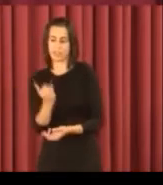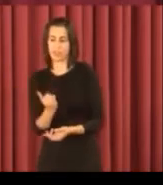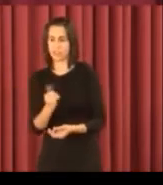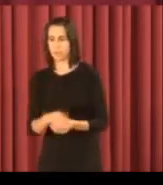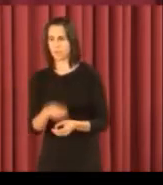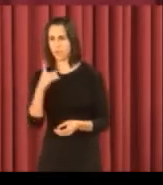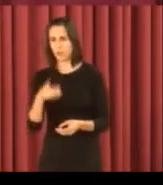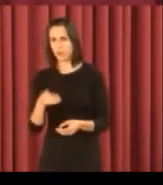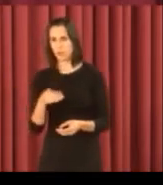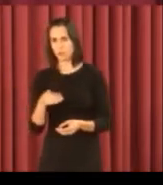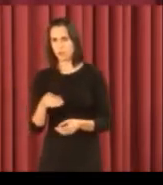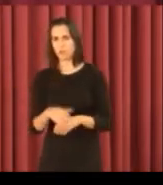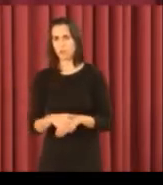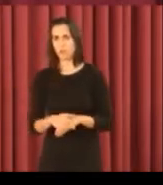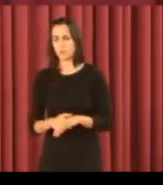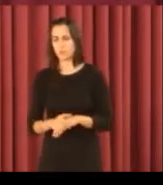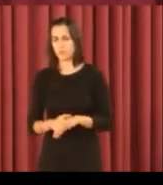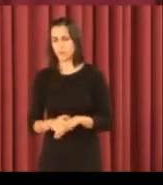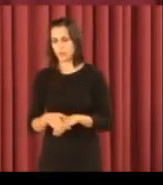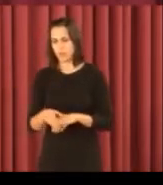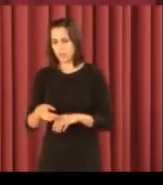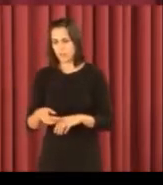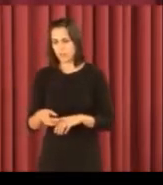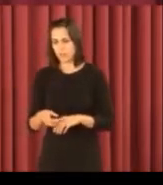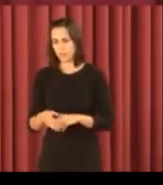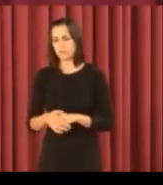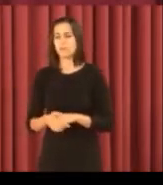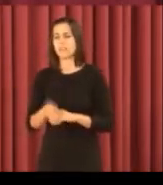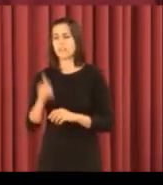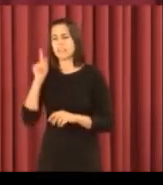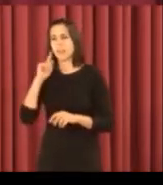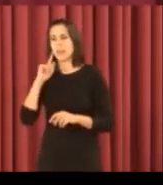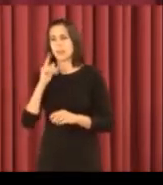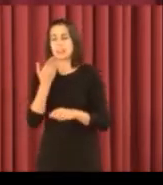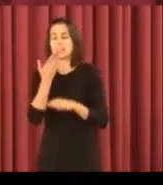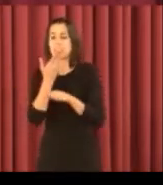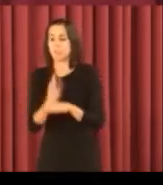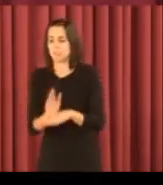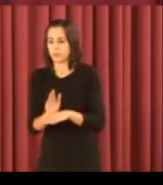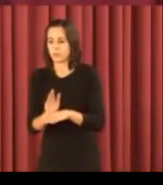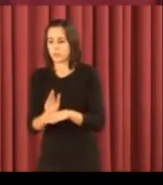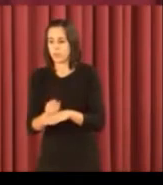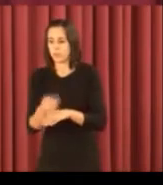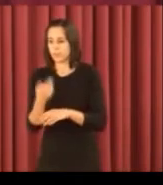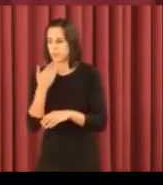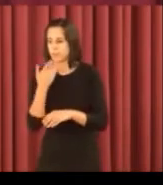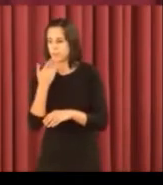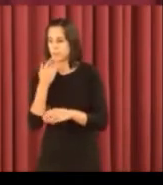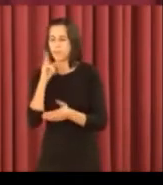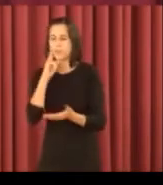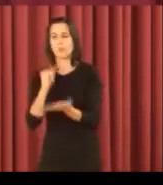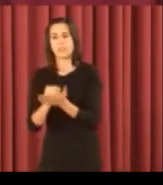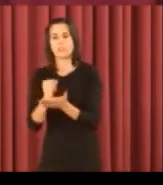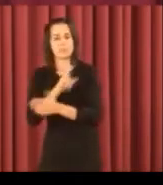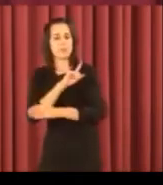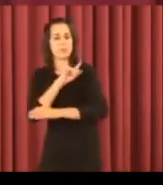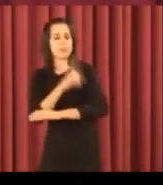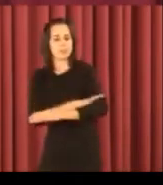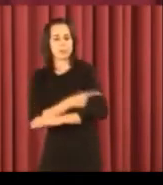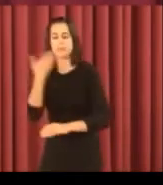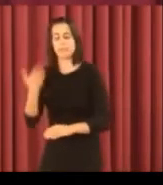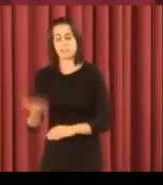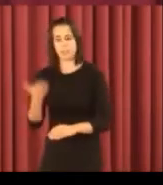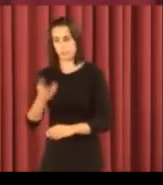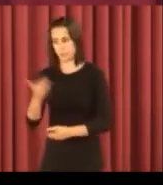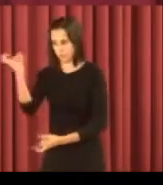perdido complejos y durante el 2014 estamos demostrando la capacidad para realizar grandes pruebas deportivas en nuestra ciudad. A la del 2014 no